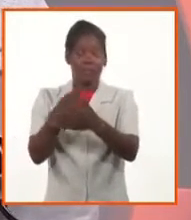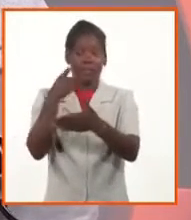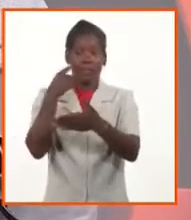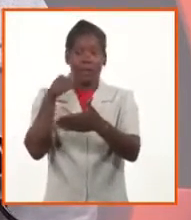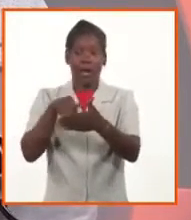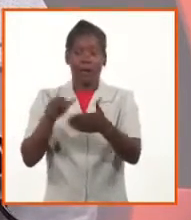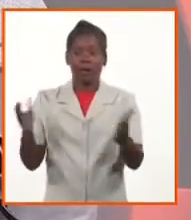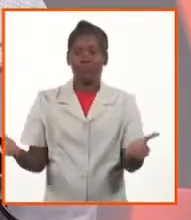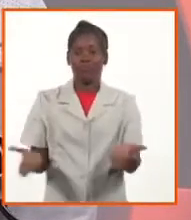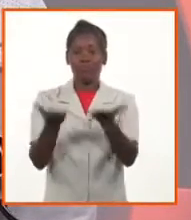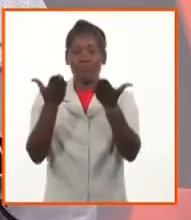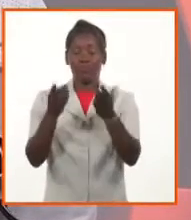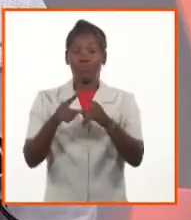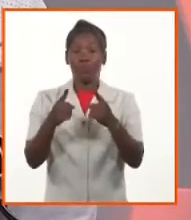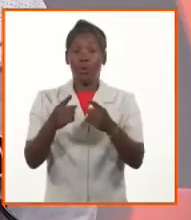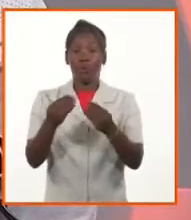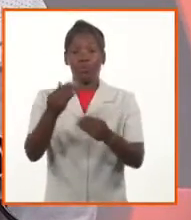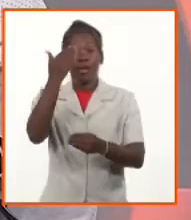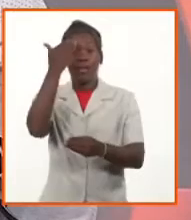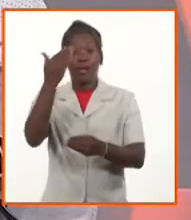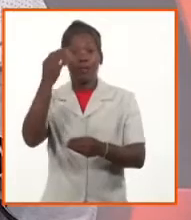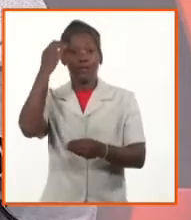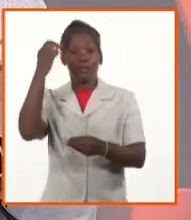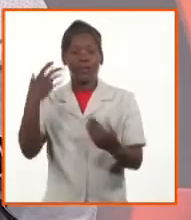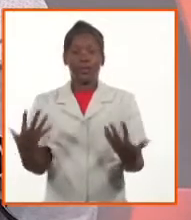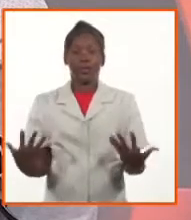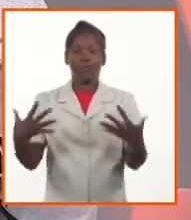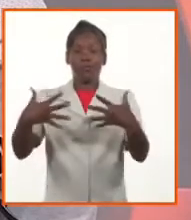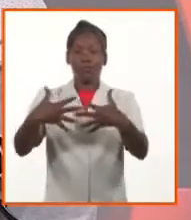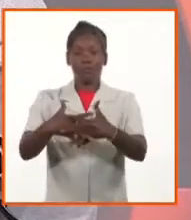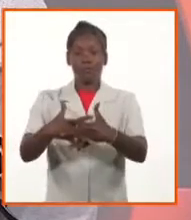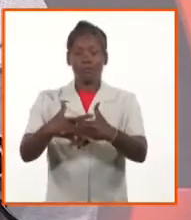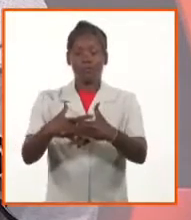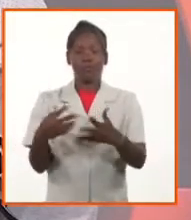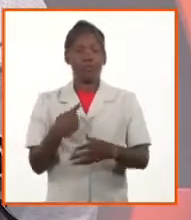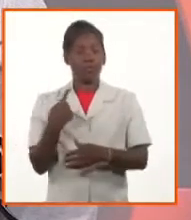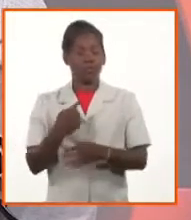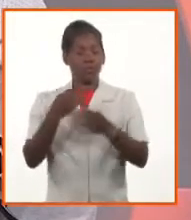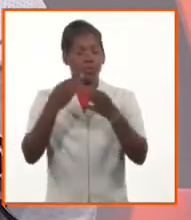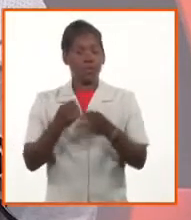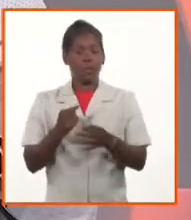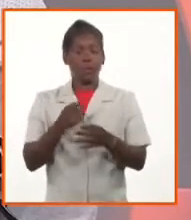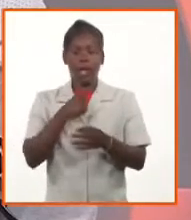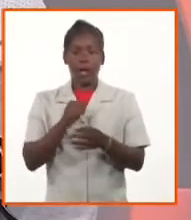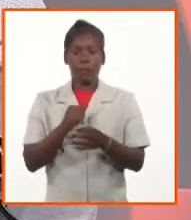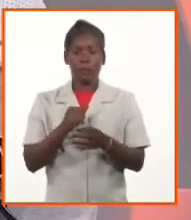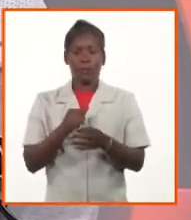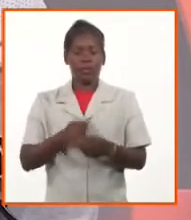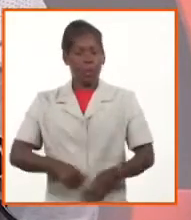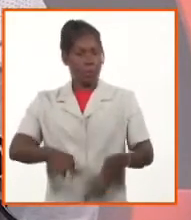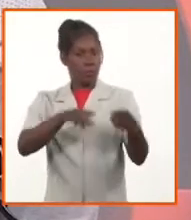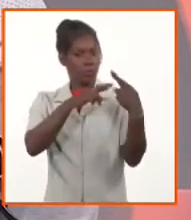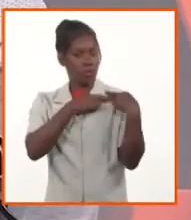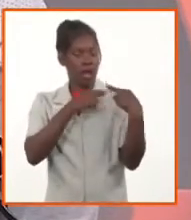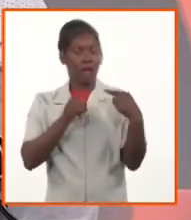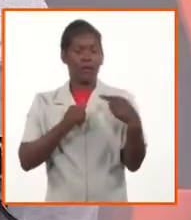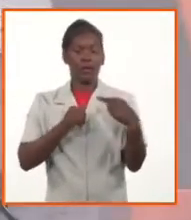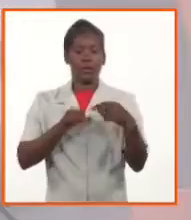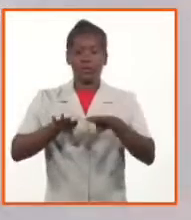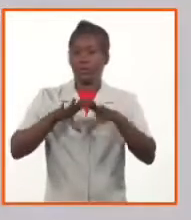cultura. Si bien asumimos el rol de contraparte, esa